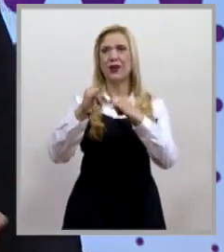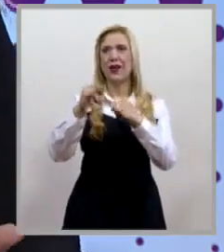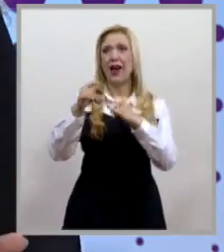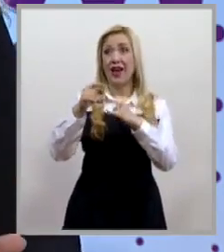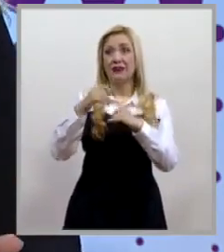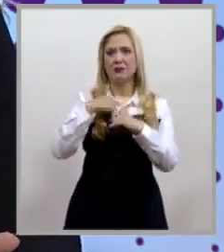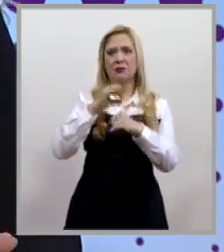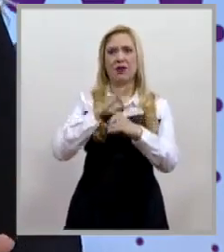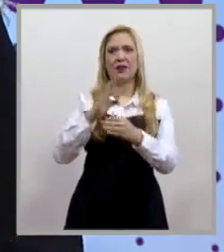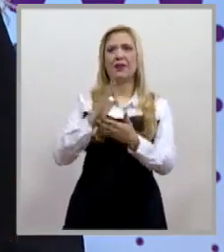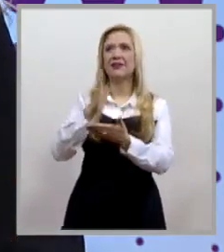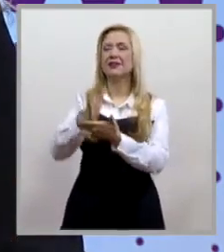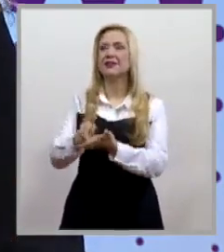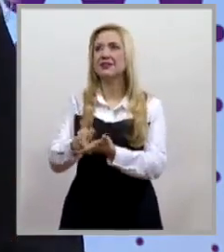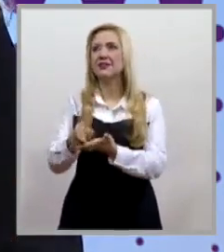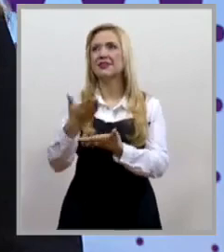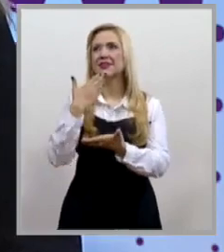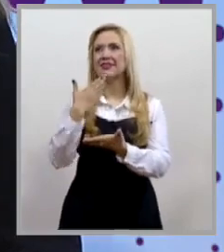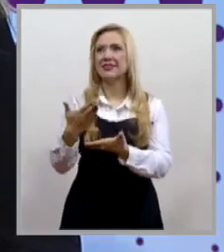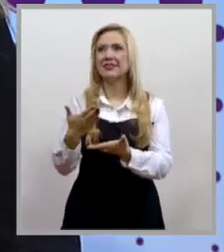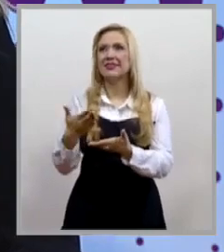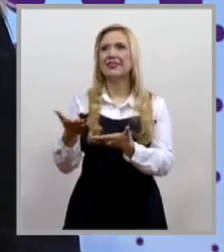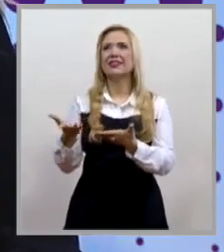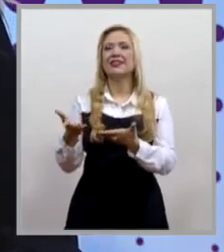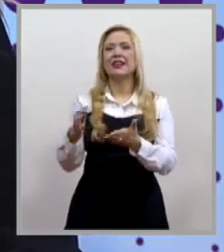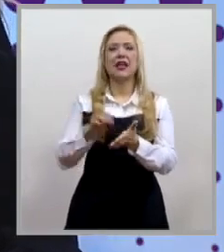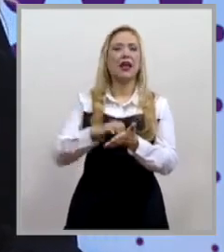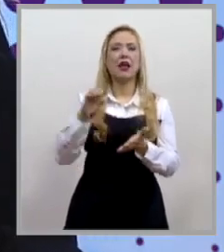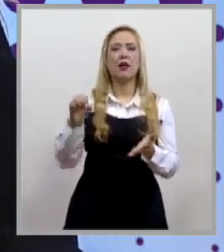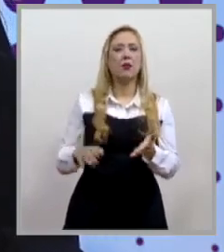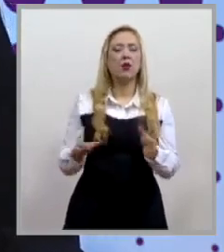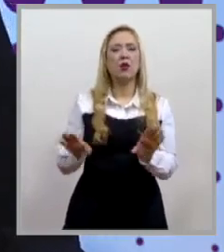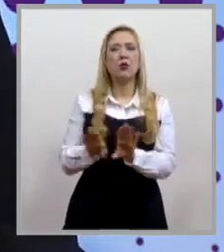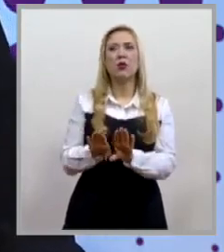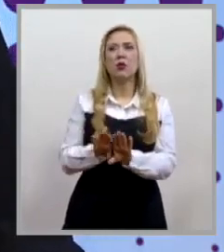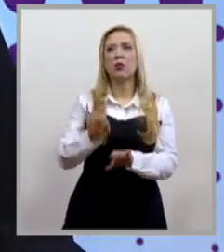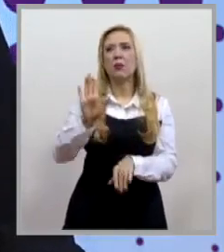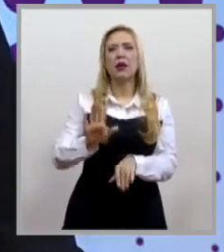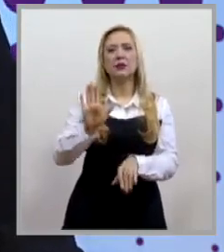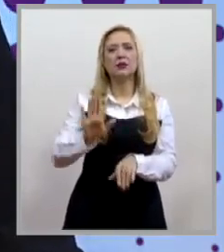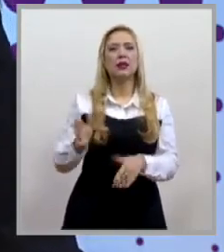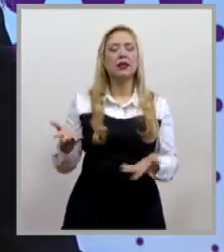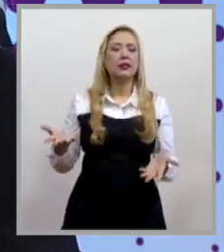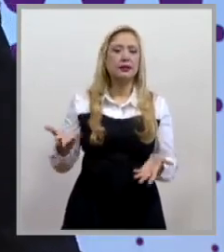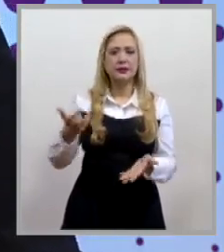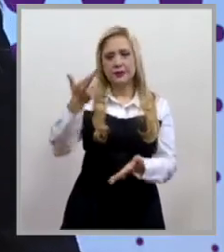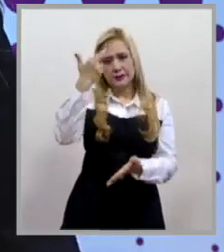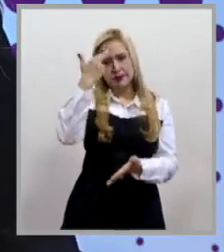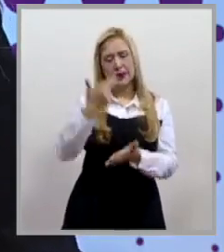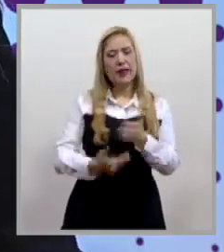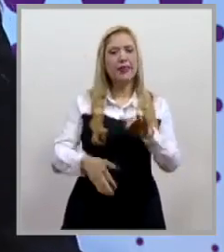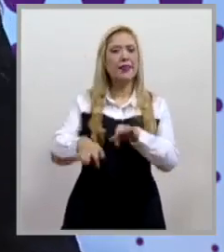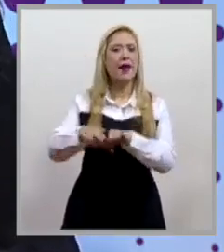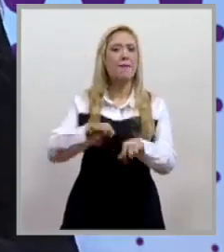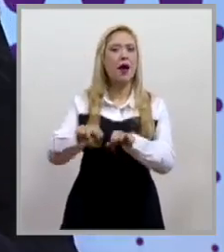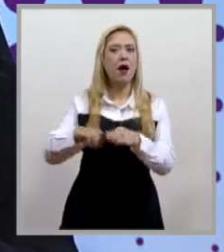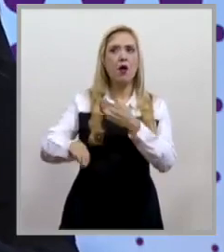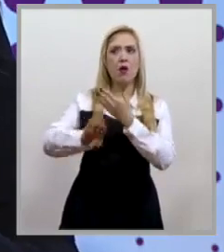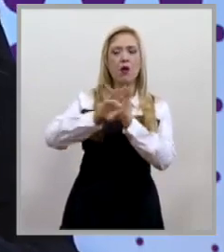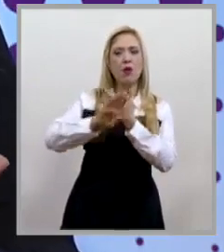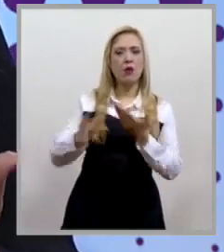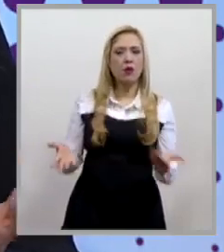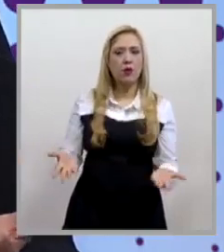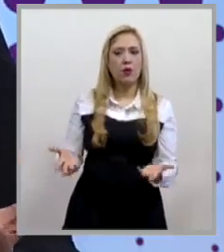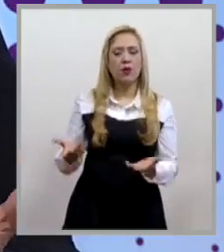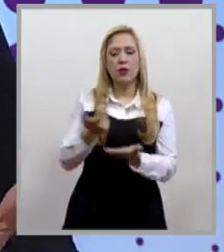para la vida cotidiana, que se pueden ejemplificar justamente con la violencia en el trabajo y con la